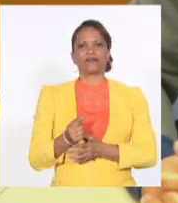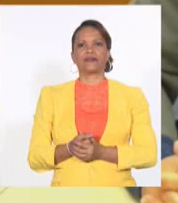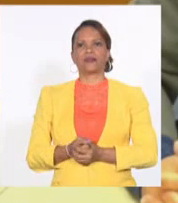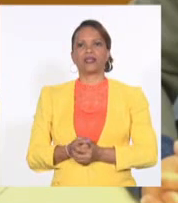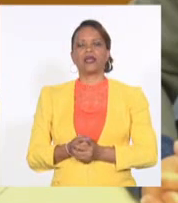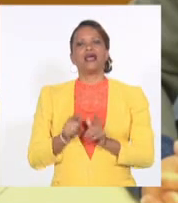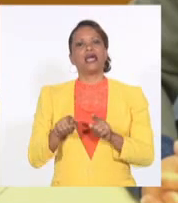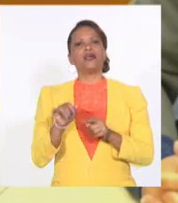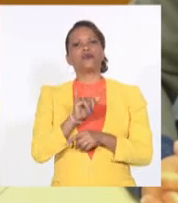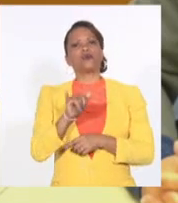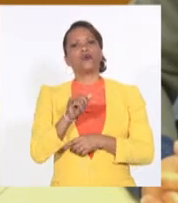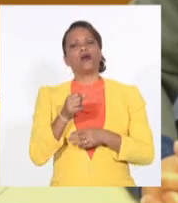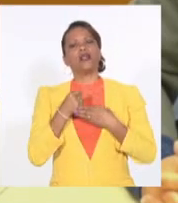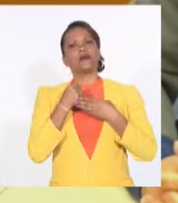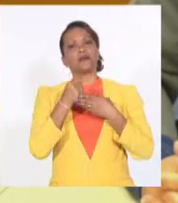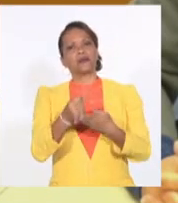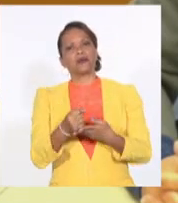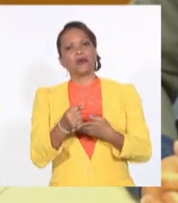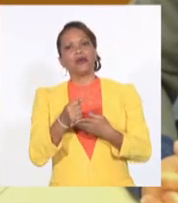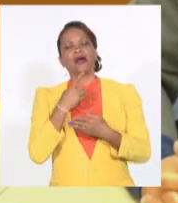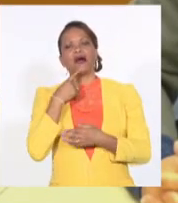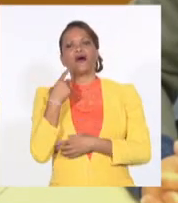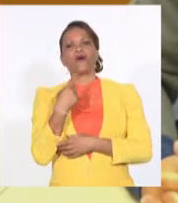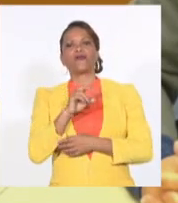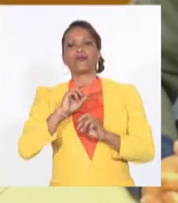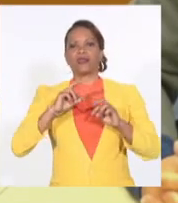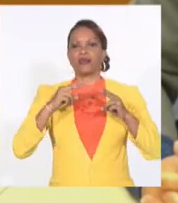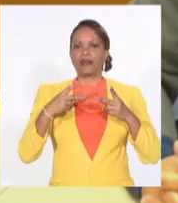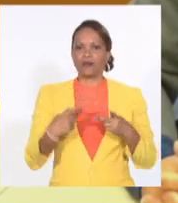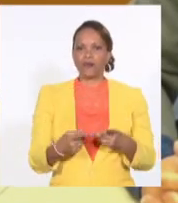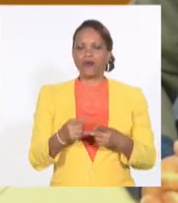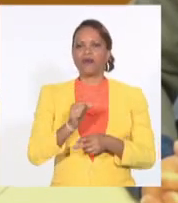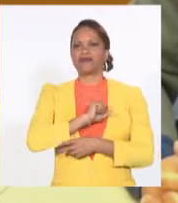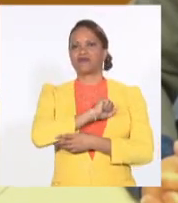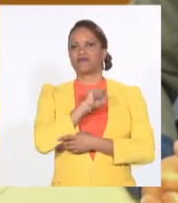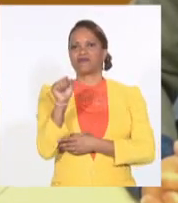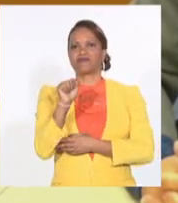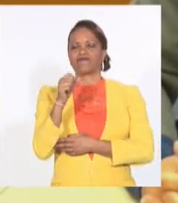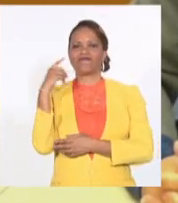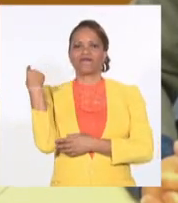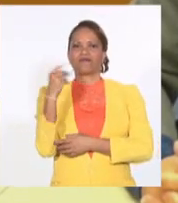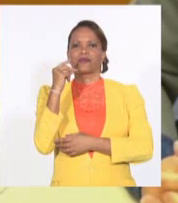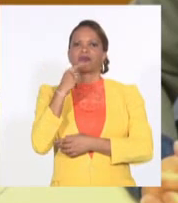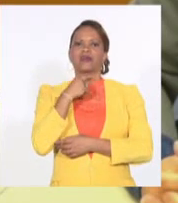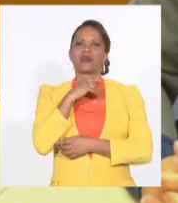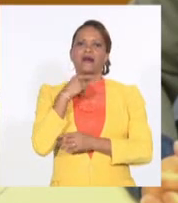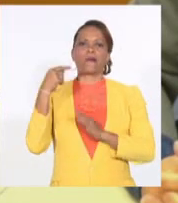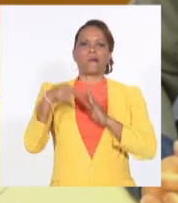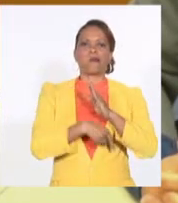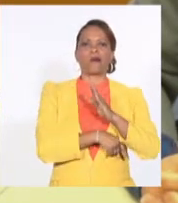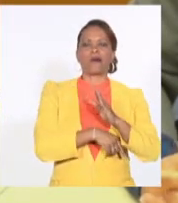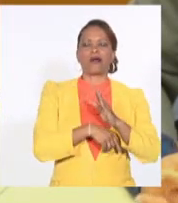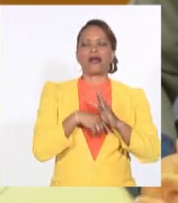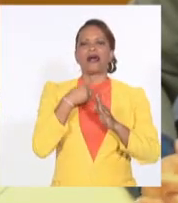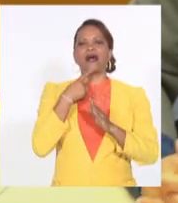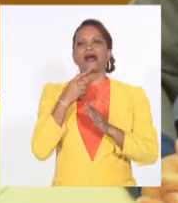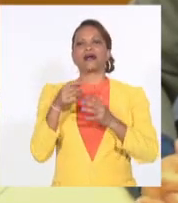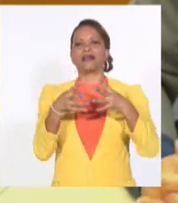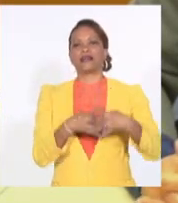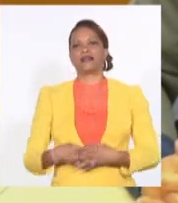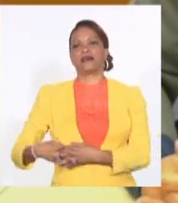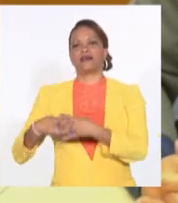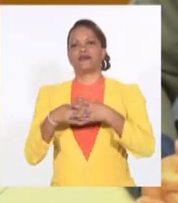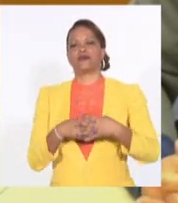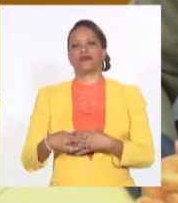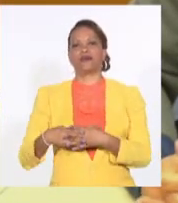servido también para dar un nuevo golpe al actual gobierno norteamericano, que como sus predecesores no